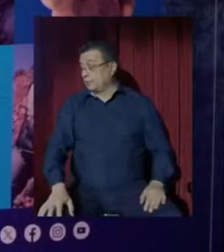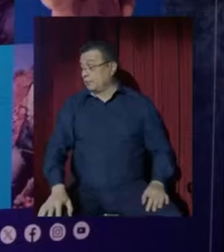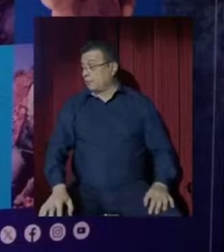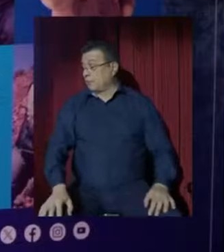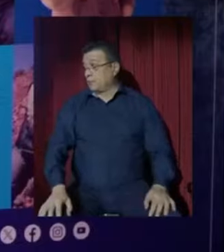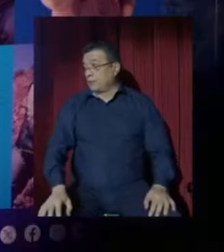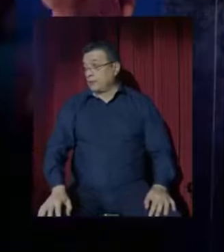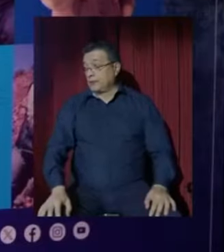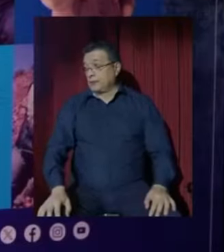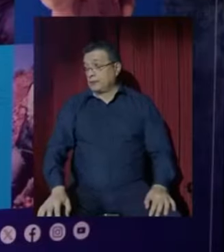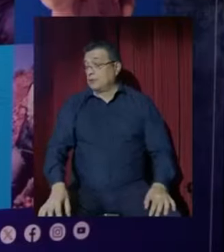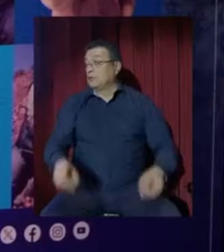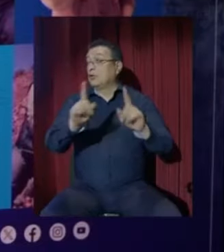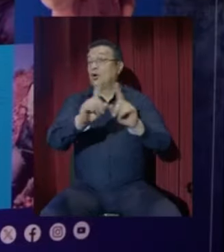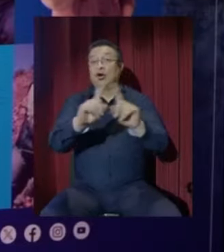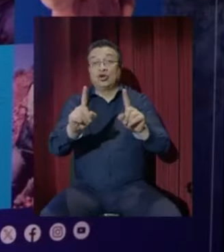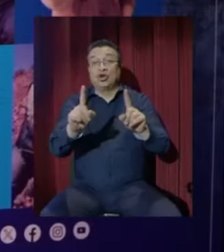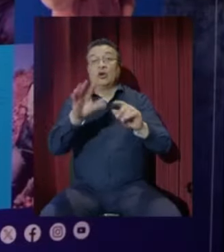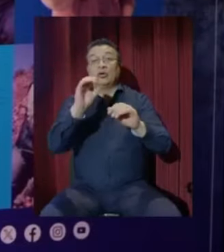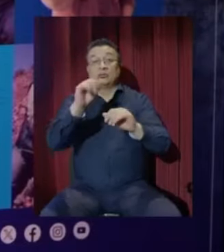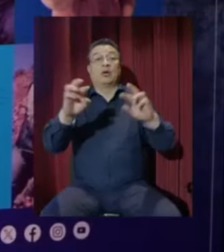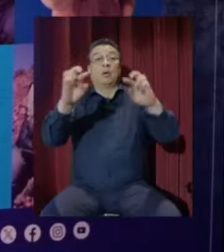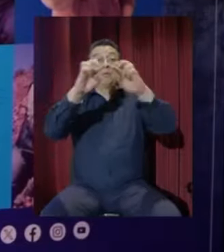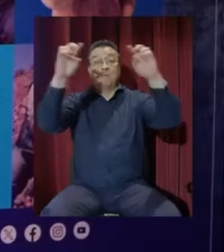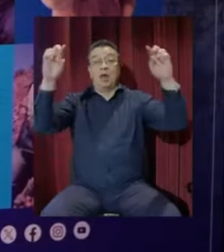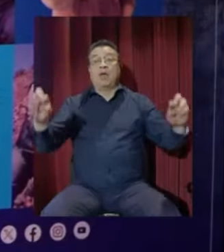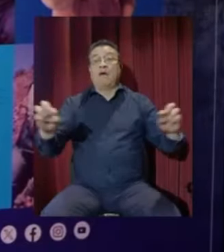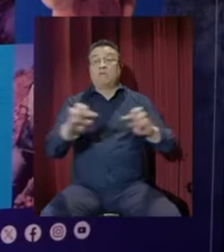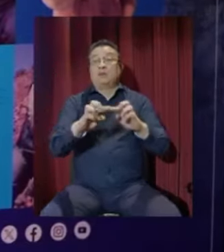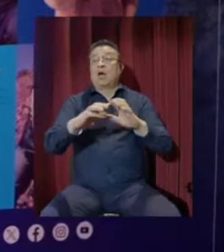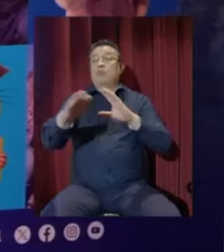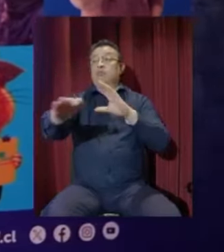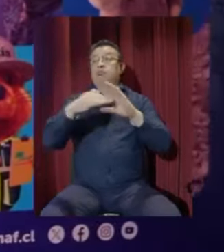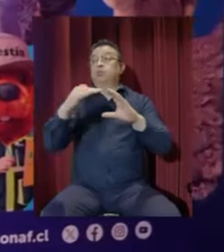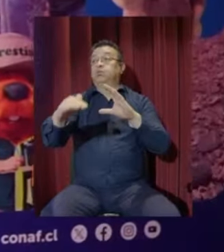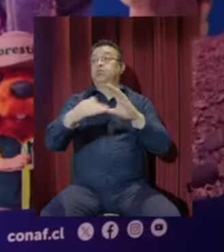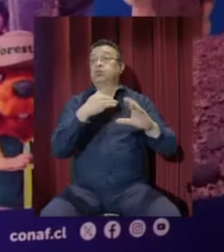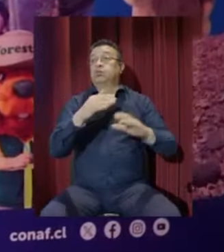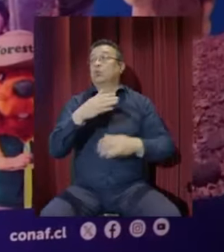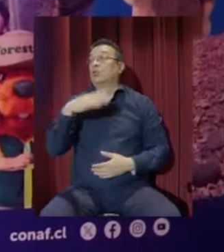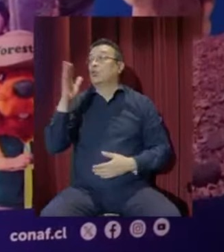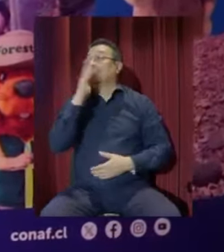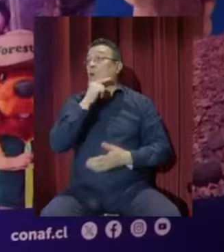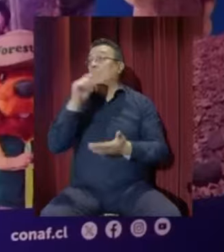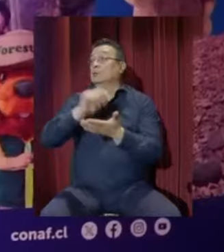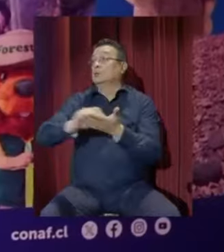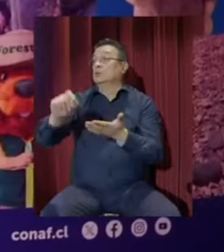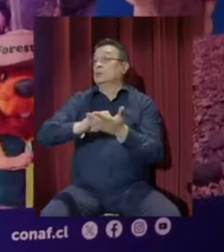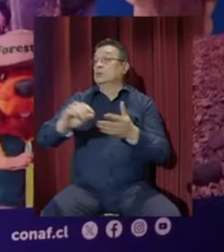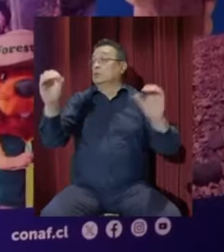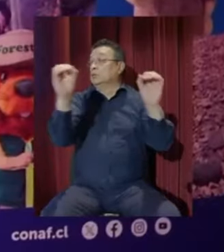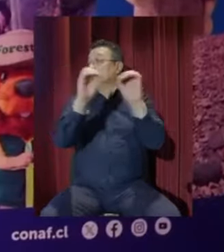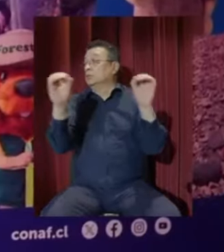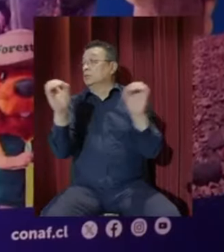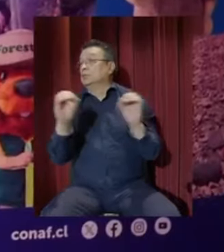favor si no las pueden hacer por las plataformas eh No hay ninguna pregunta escrita